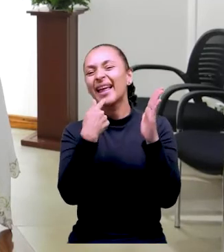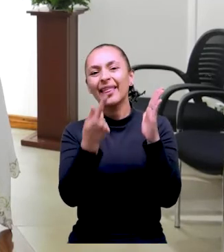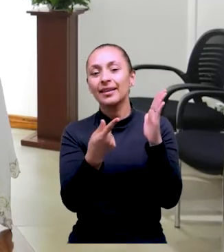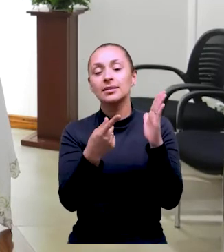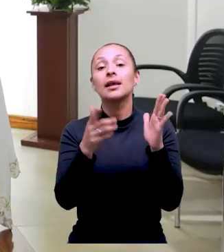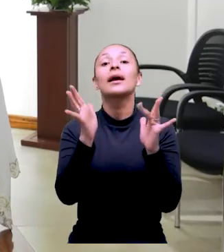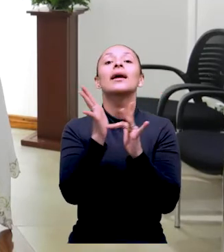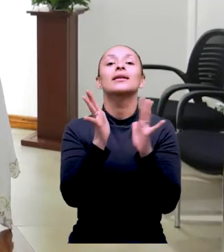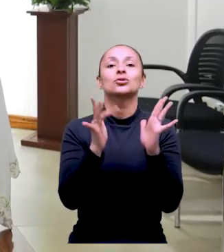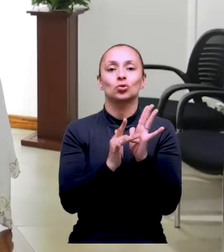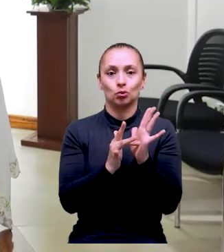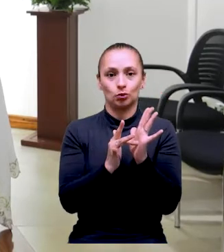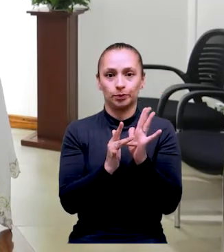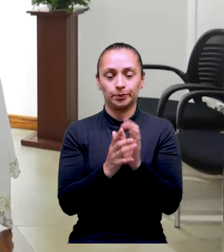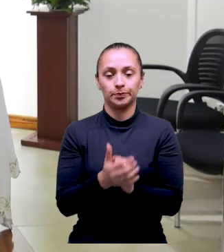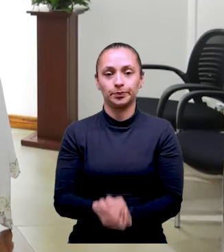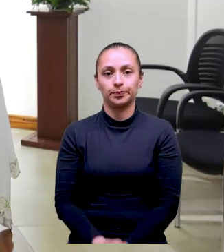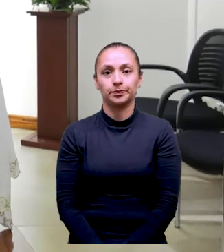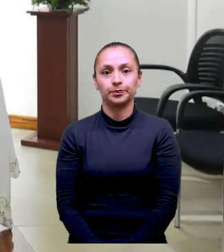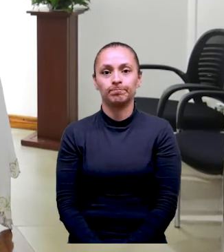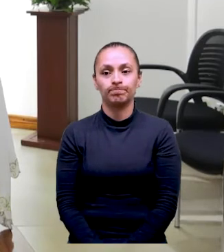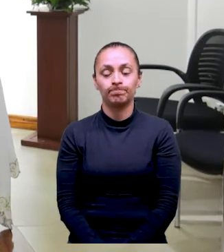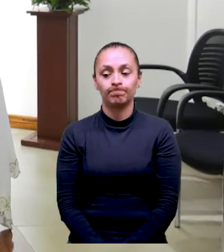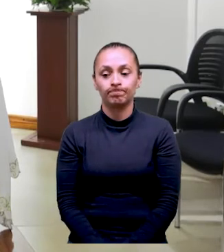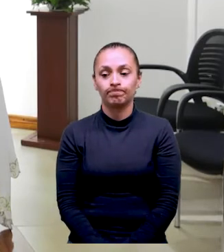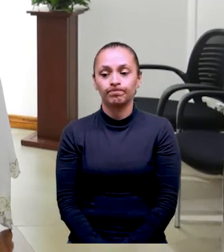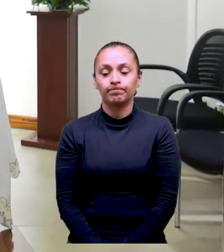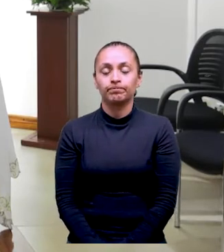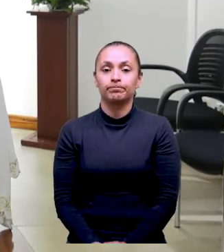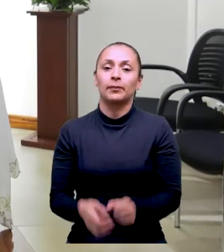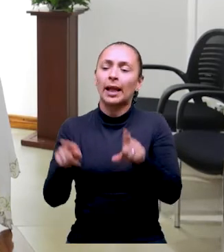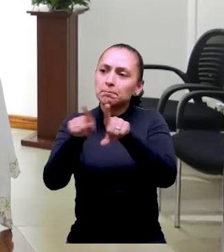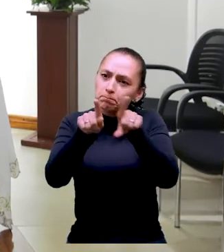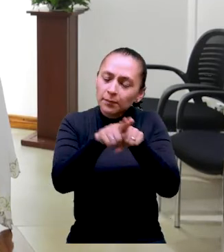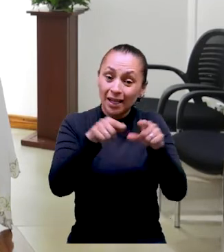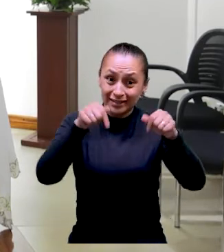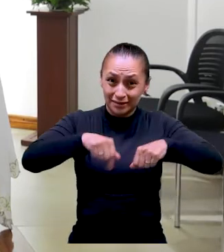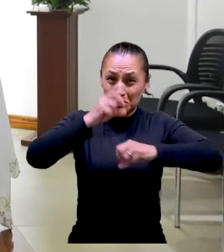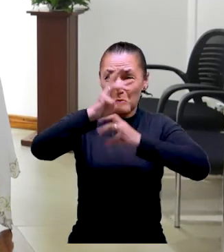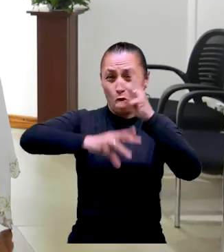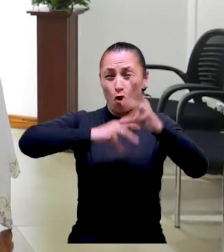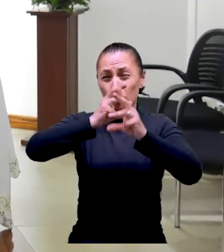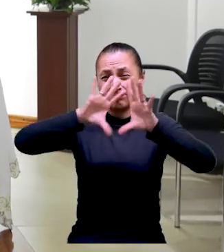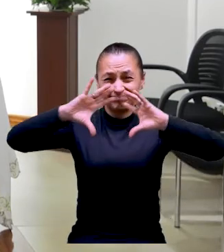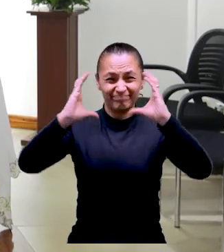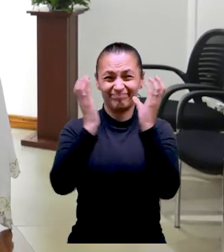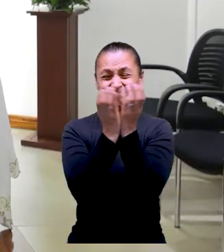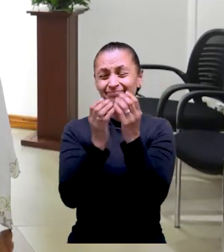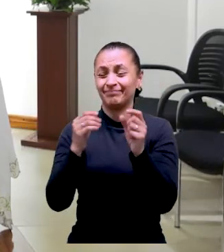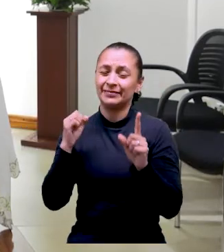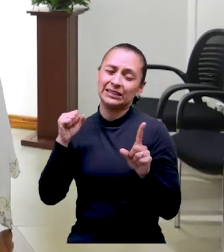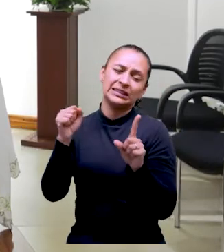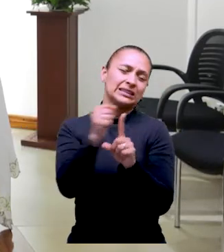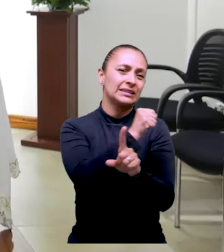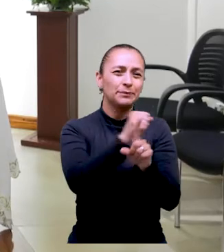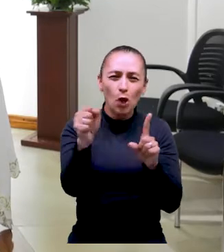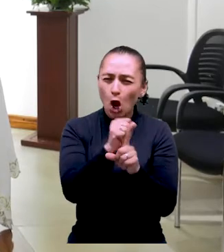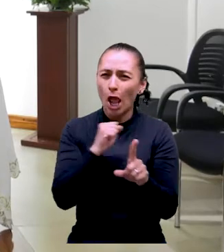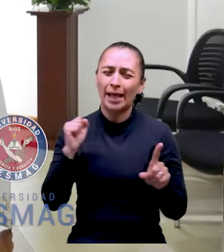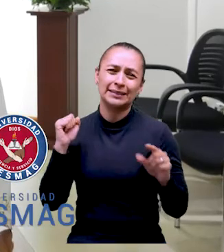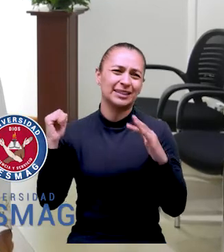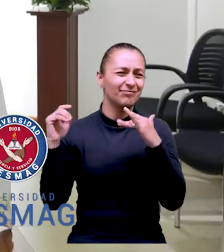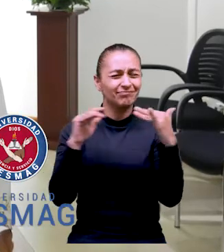ese evangelio es lo que nos dice jesús mis queridos hermanos ante un mundo de